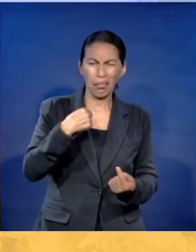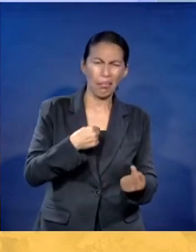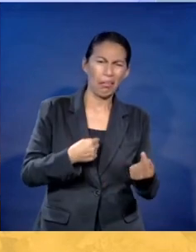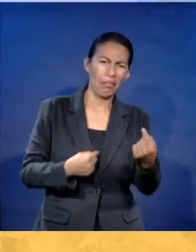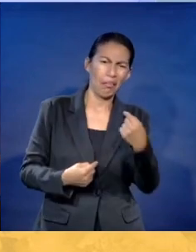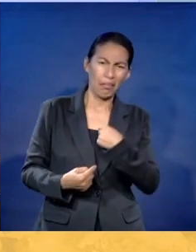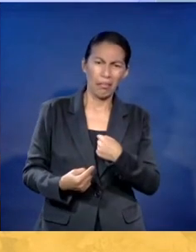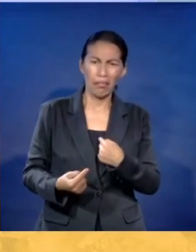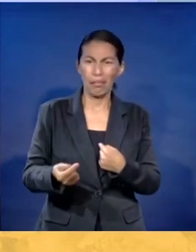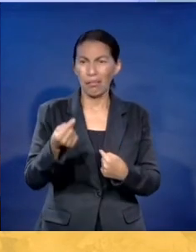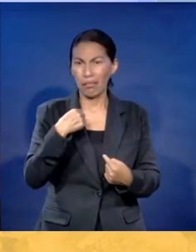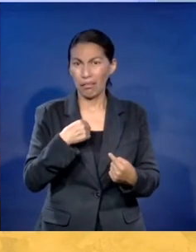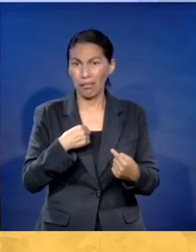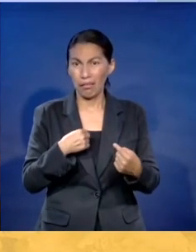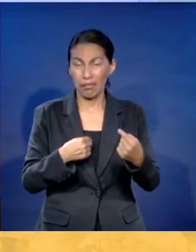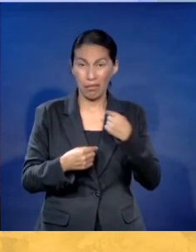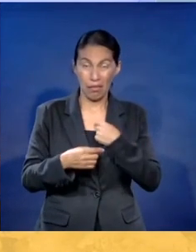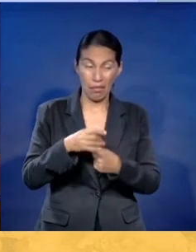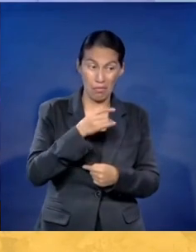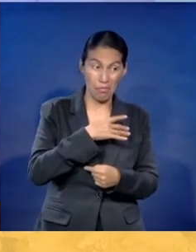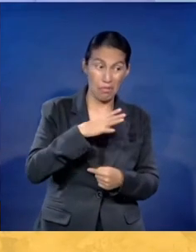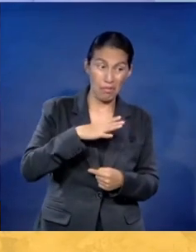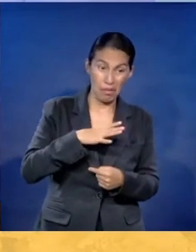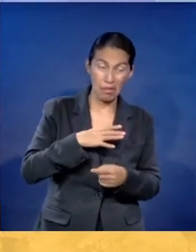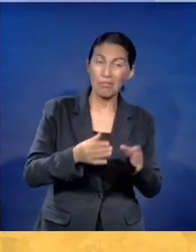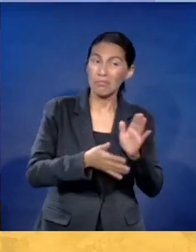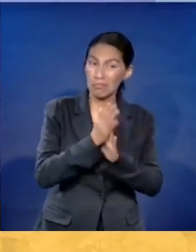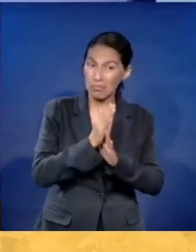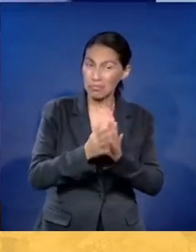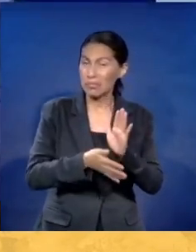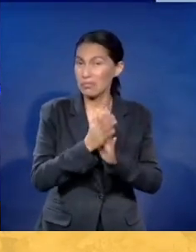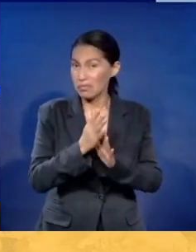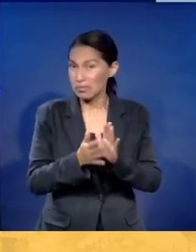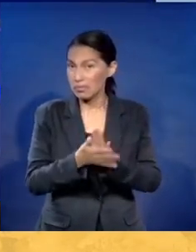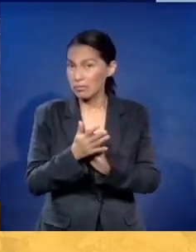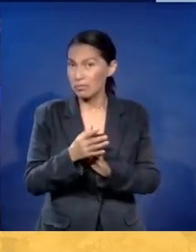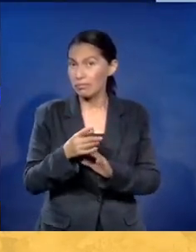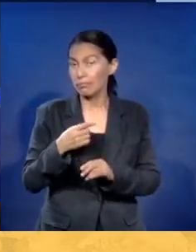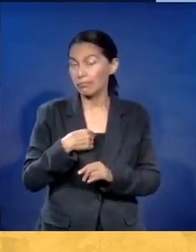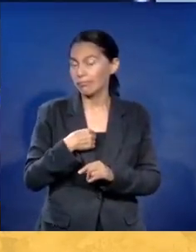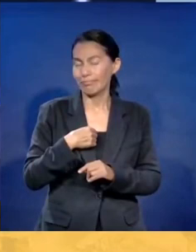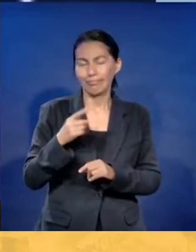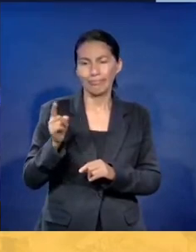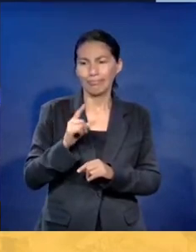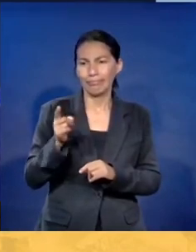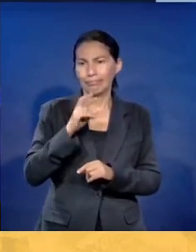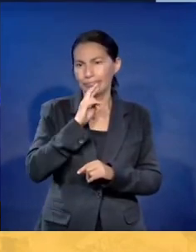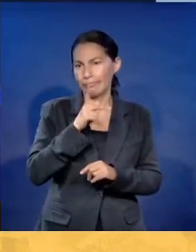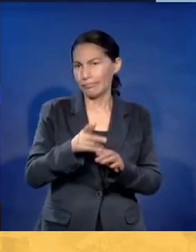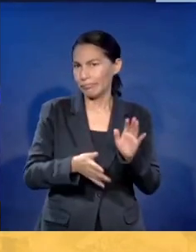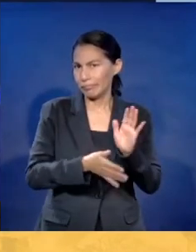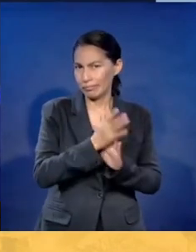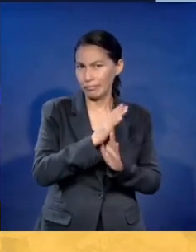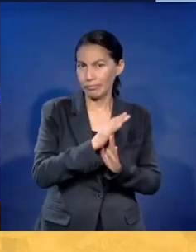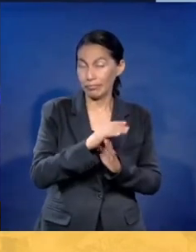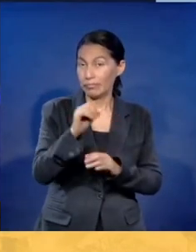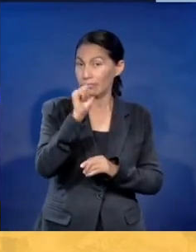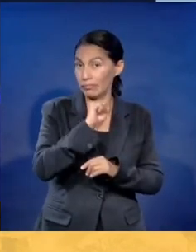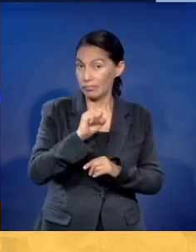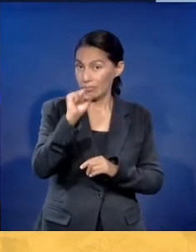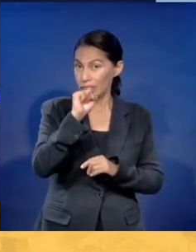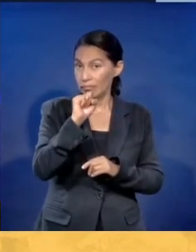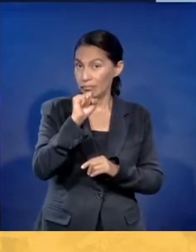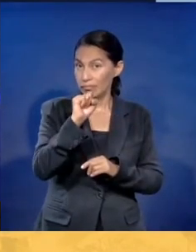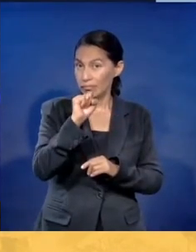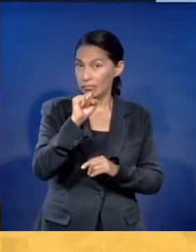porque se va nomás se van los que tienen miedo y pero yo decía No yo me voy todos los sábados me fui